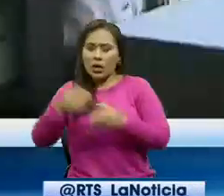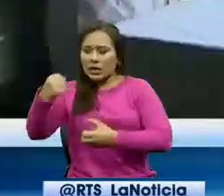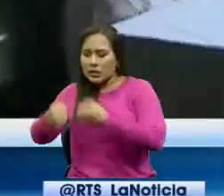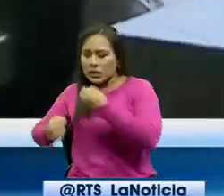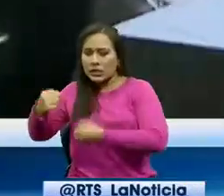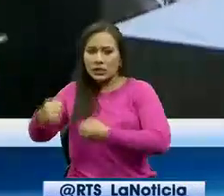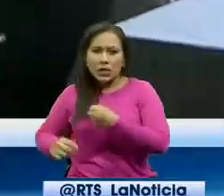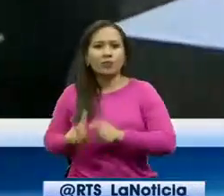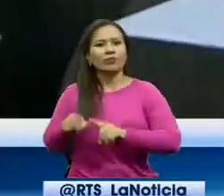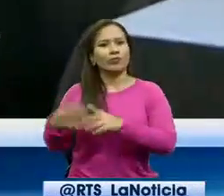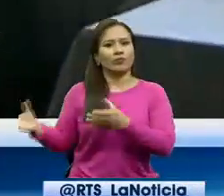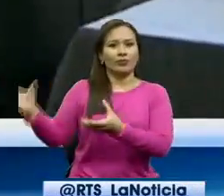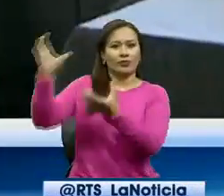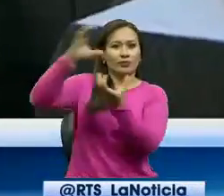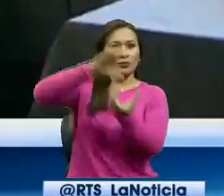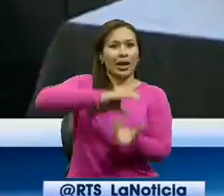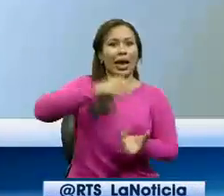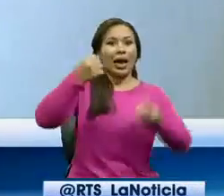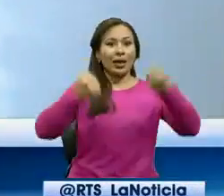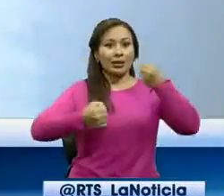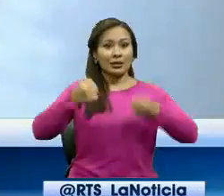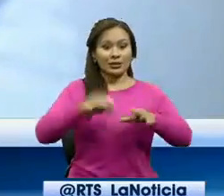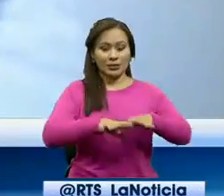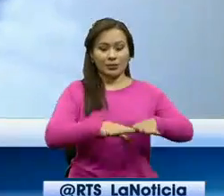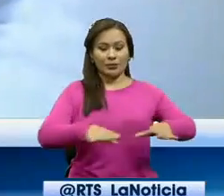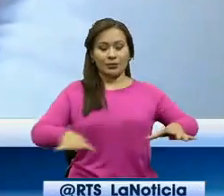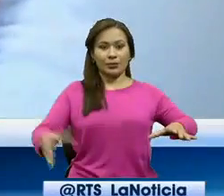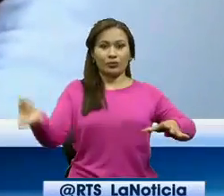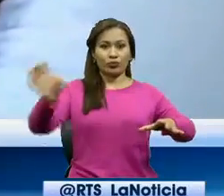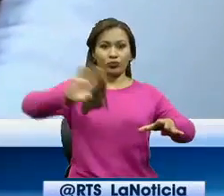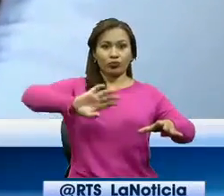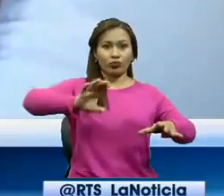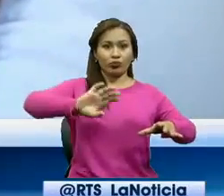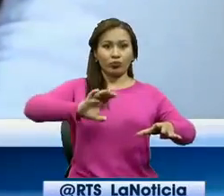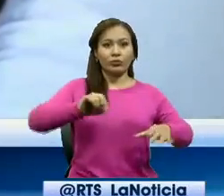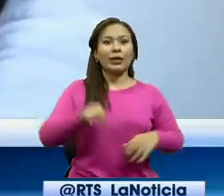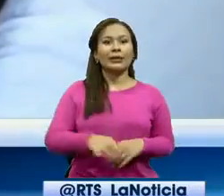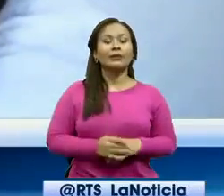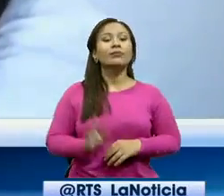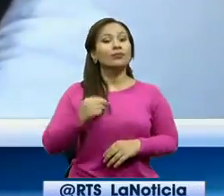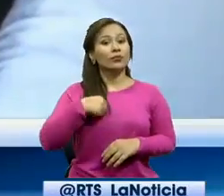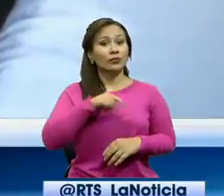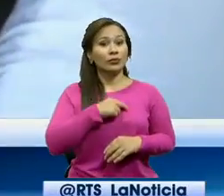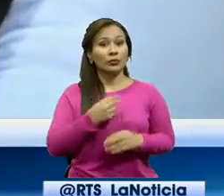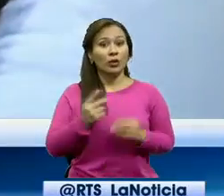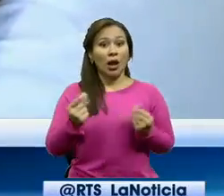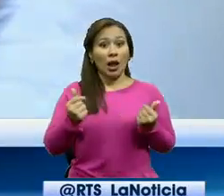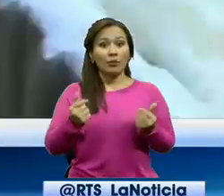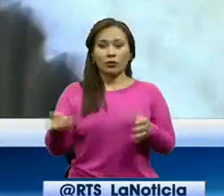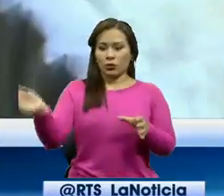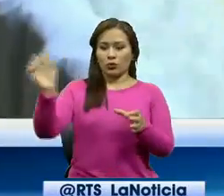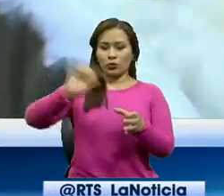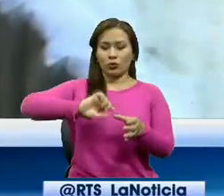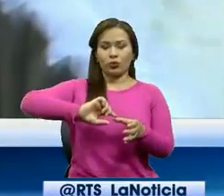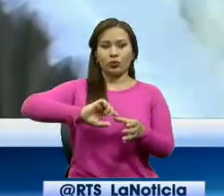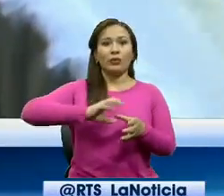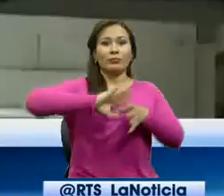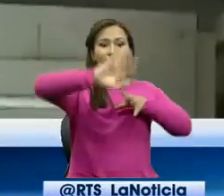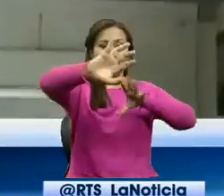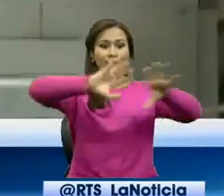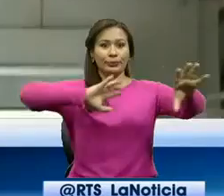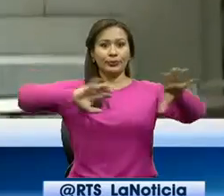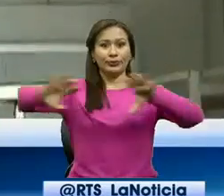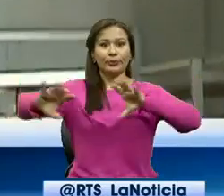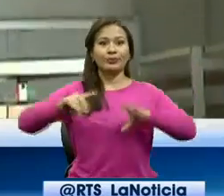Y el momento que llega la leche a nuestro establecimiento, nosotros enseguida ponemos a un tanque de distribución, de ahí